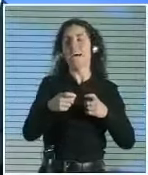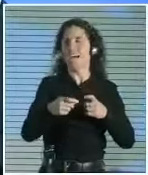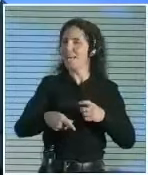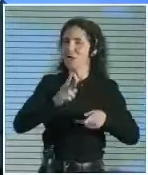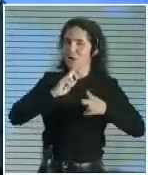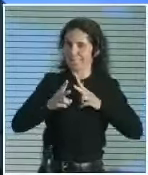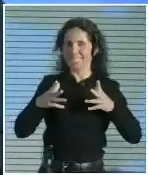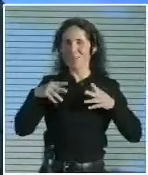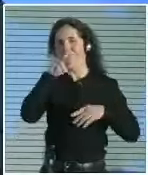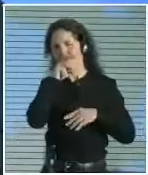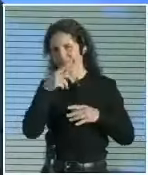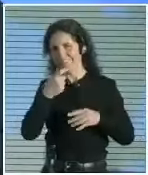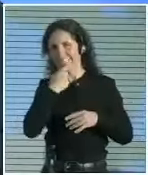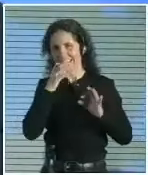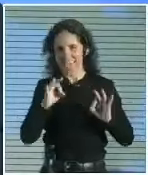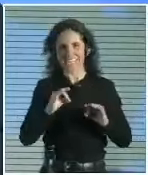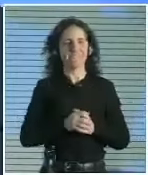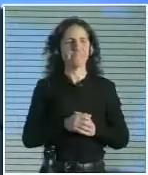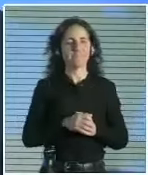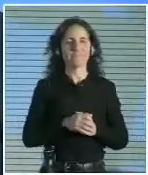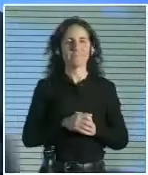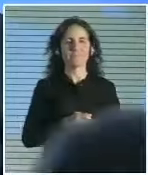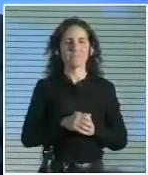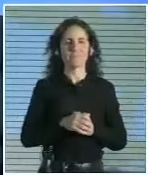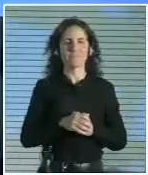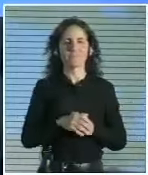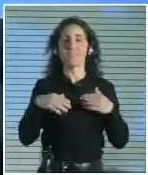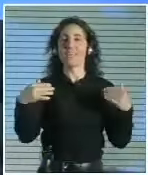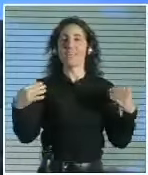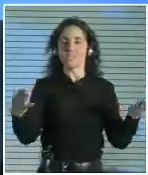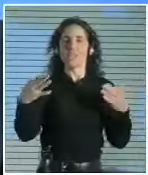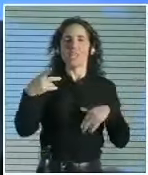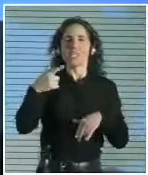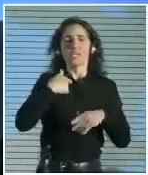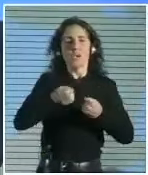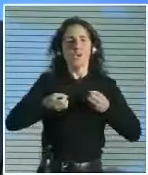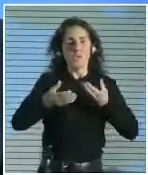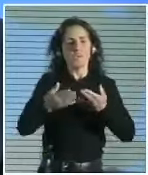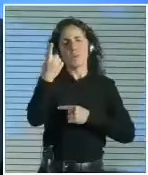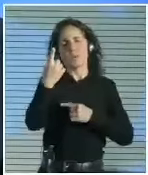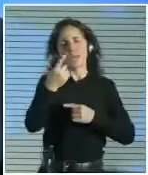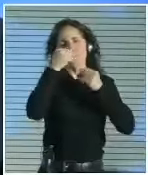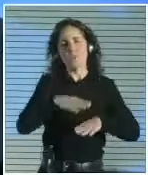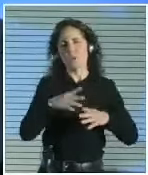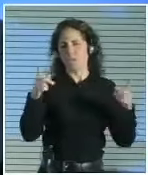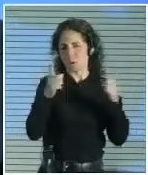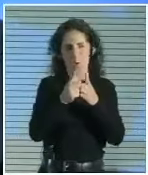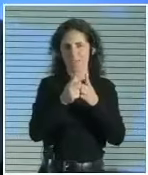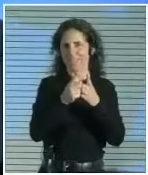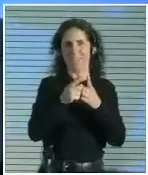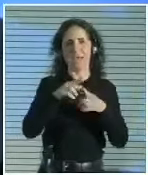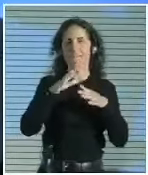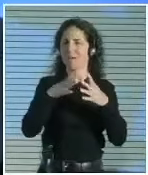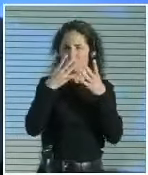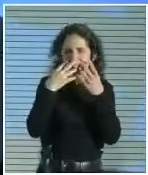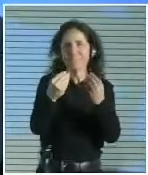by telling a small story, right? And that will help you perhaps understand what we do as One Planet Network and how